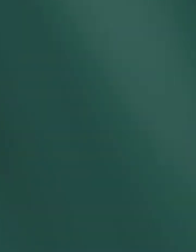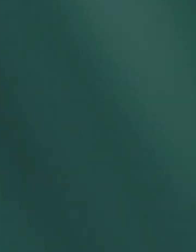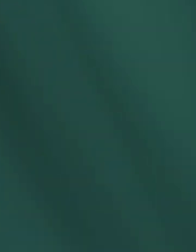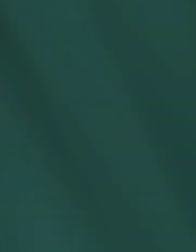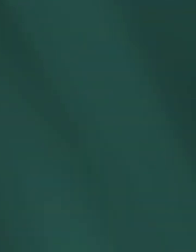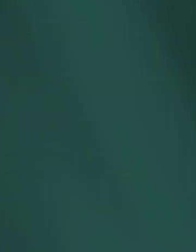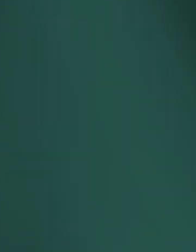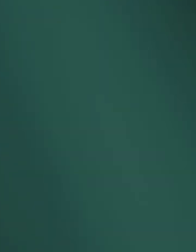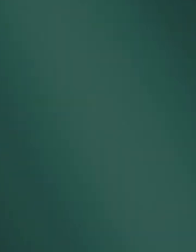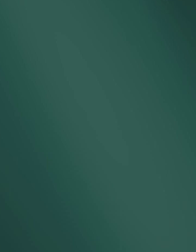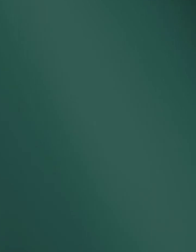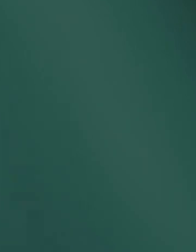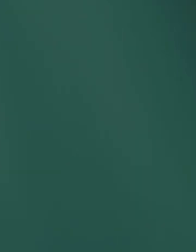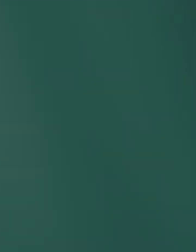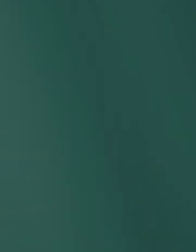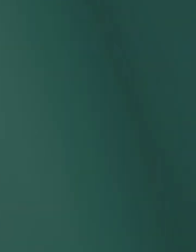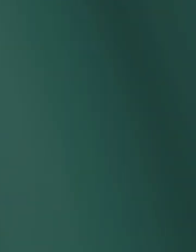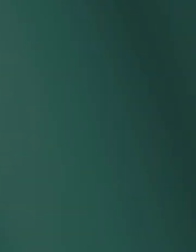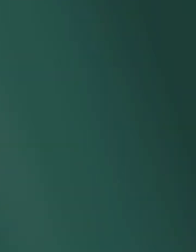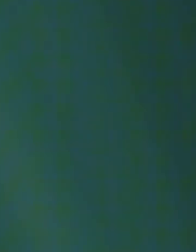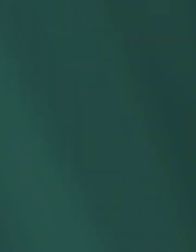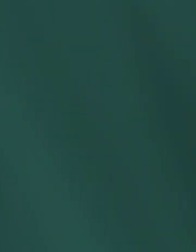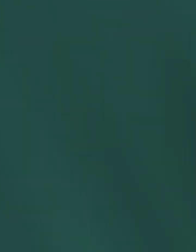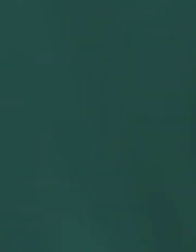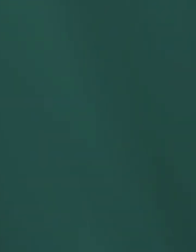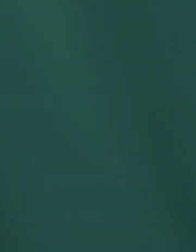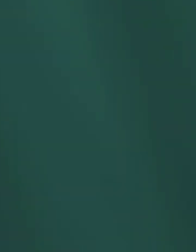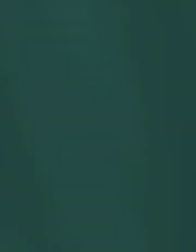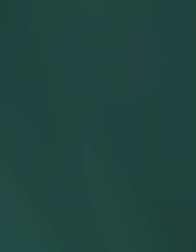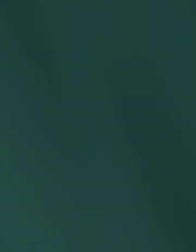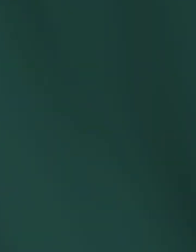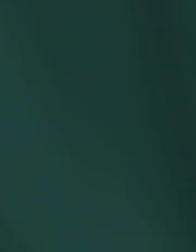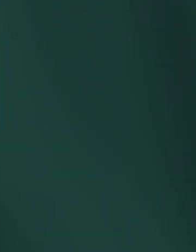Ims Instituto Mexicano del Seguro Social Kan